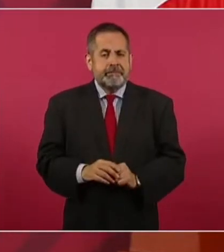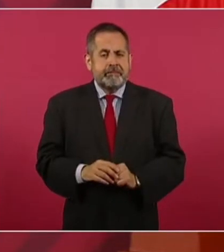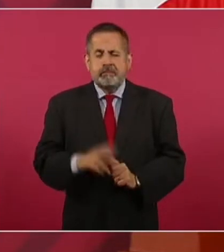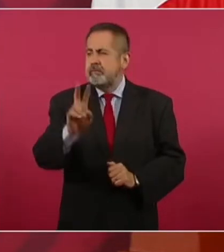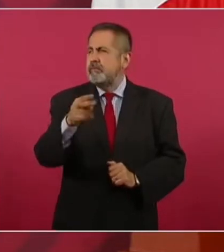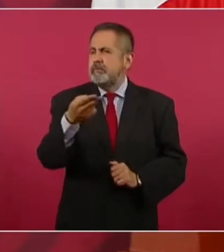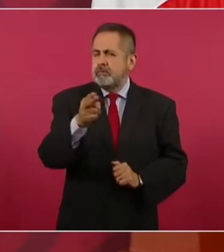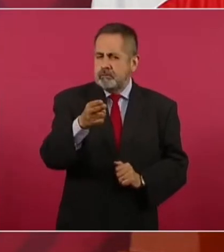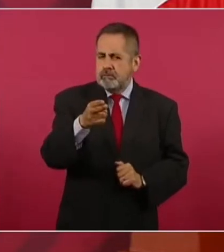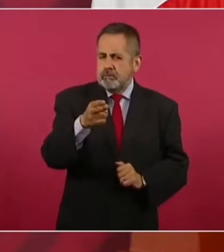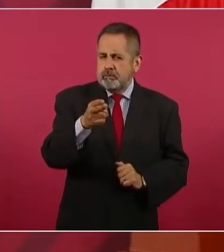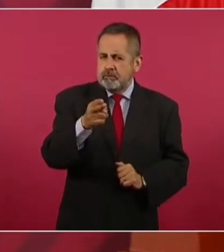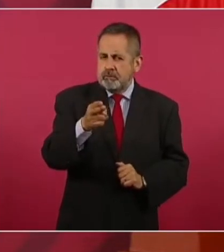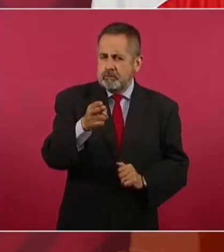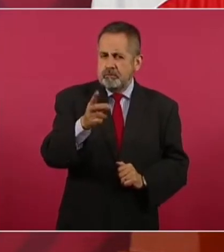noviembre,